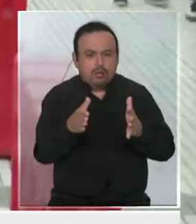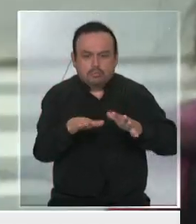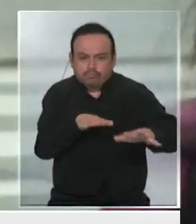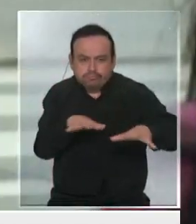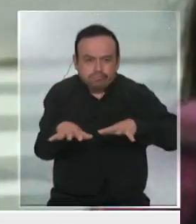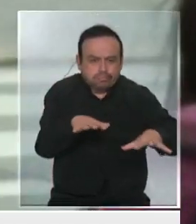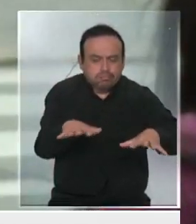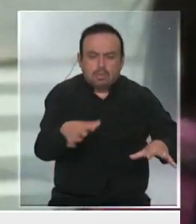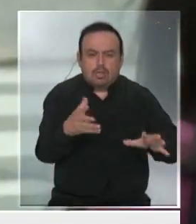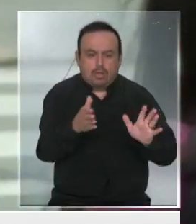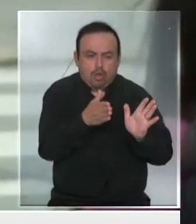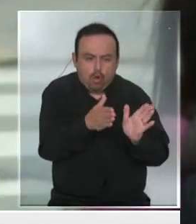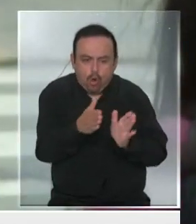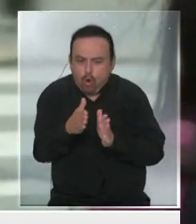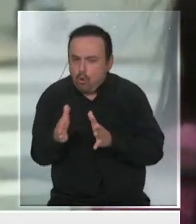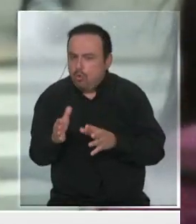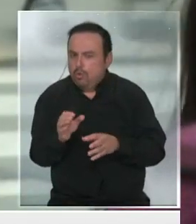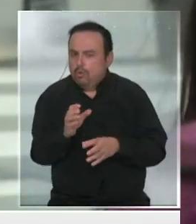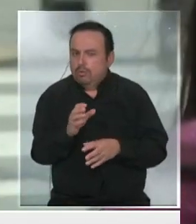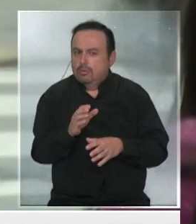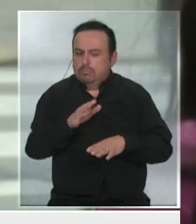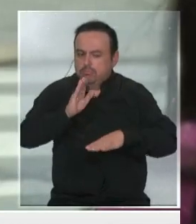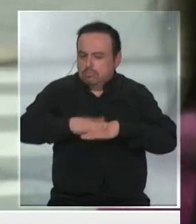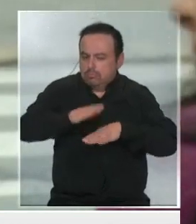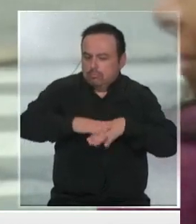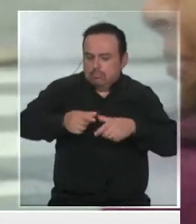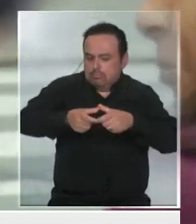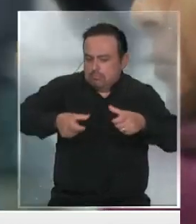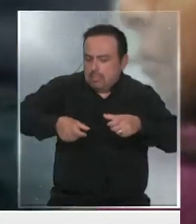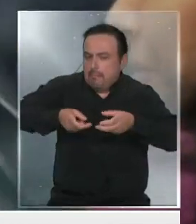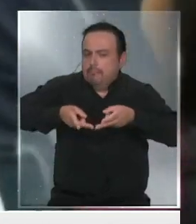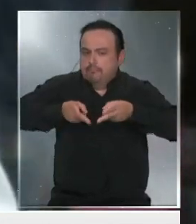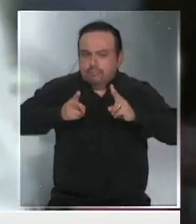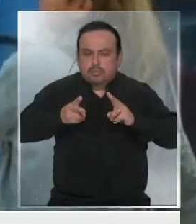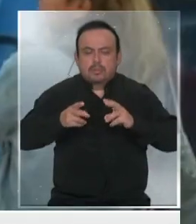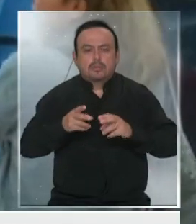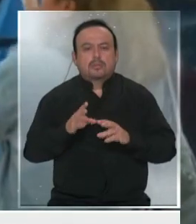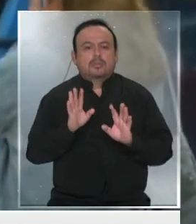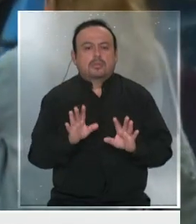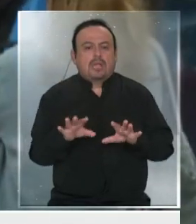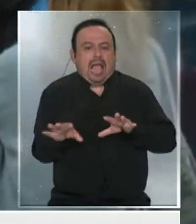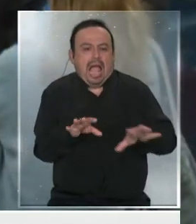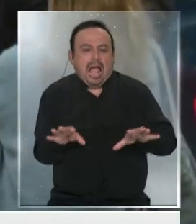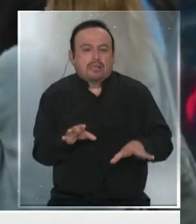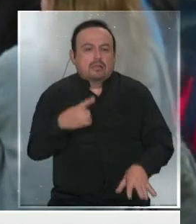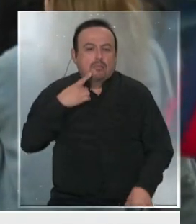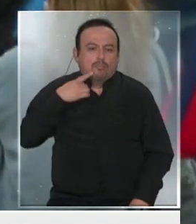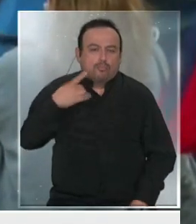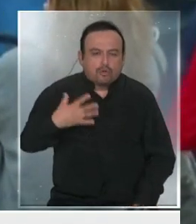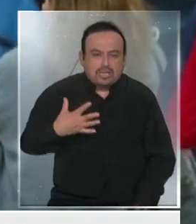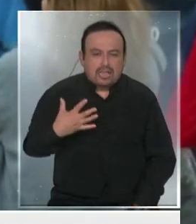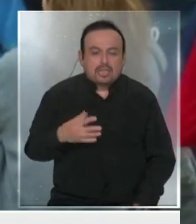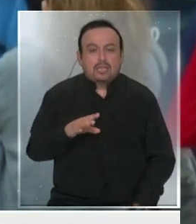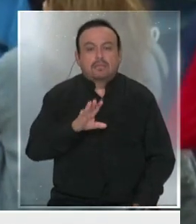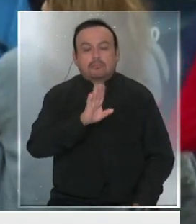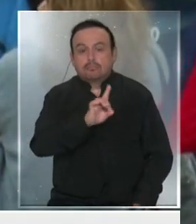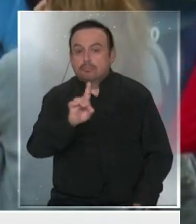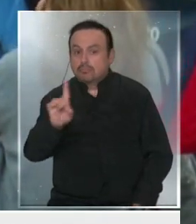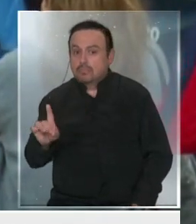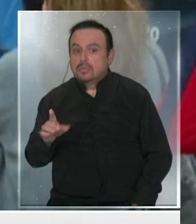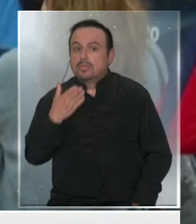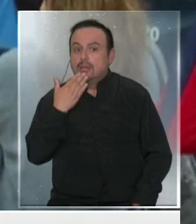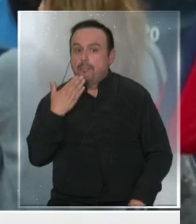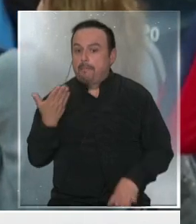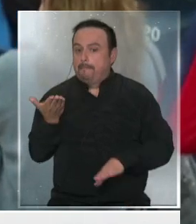clasificar un poco mejor cuáles permisos se van a otorgar para lo que se consideran las actividades esenciales. También hay